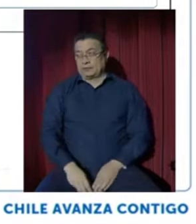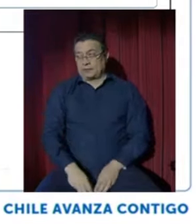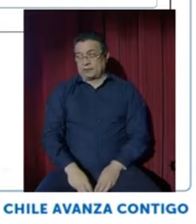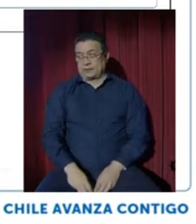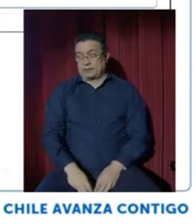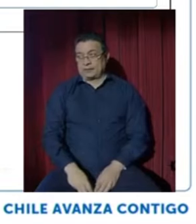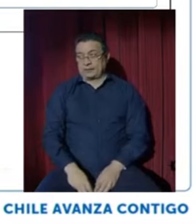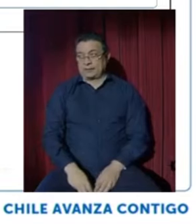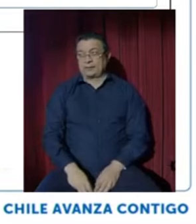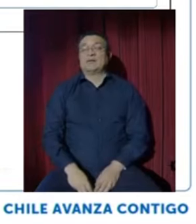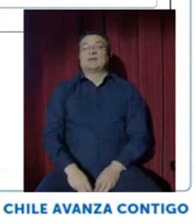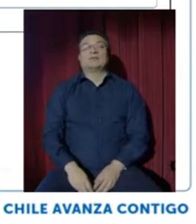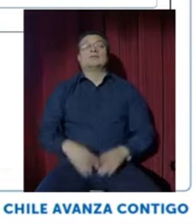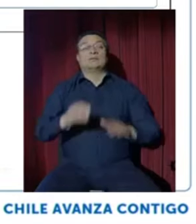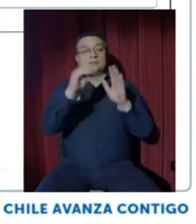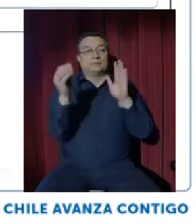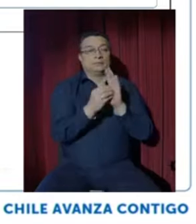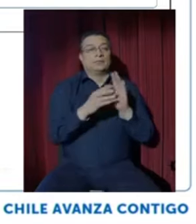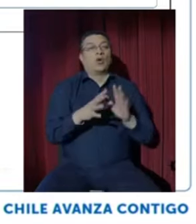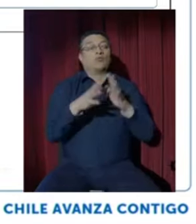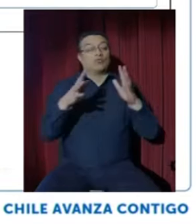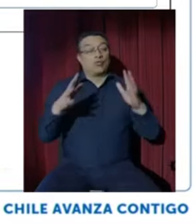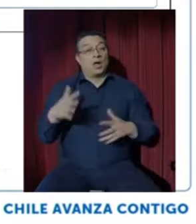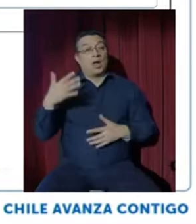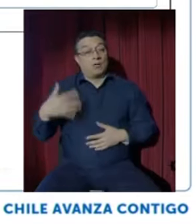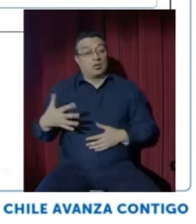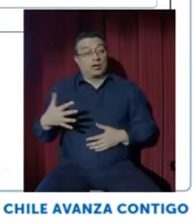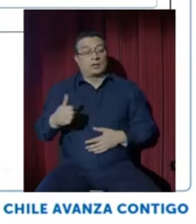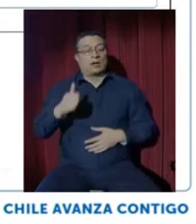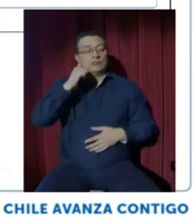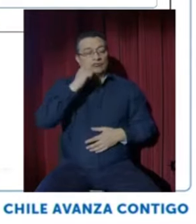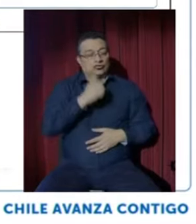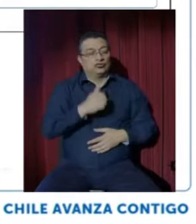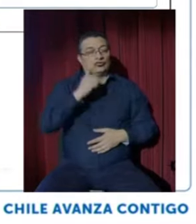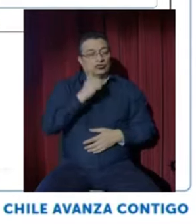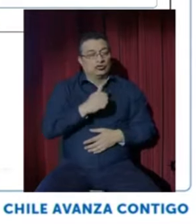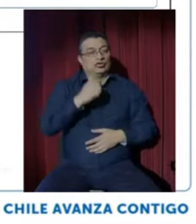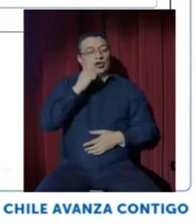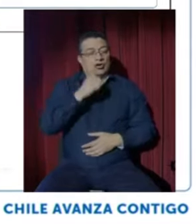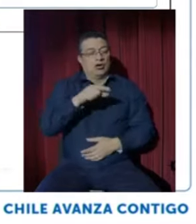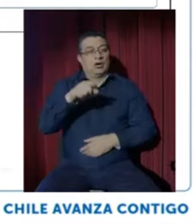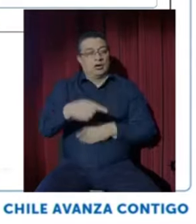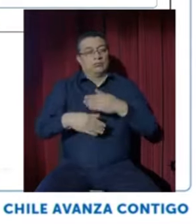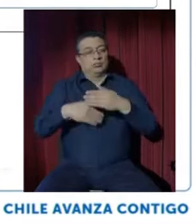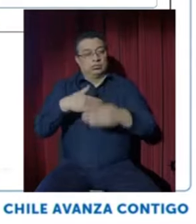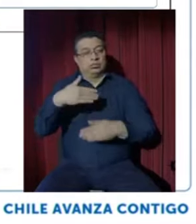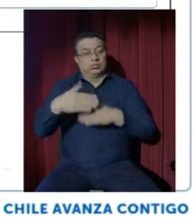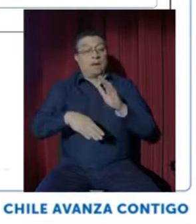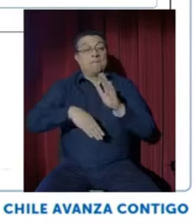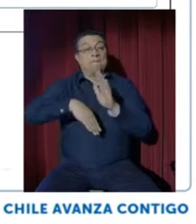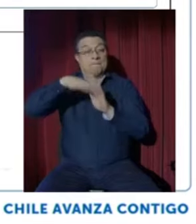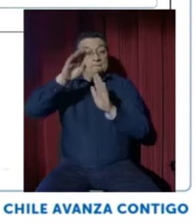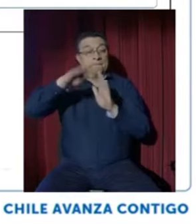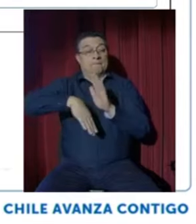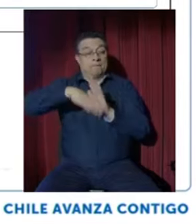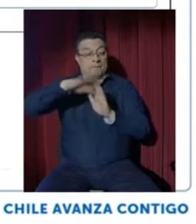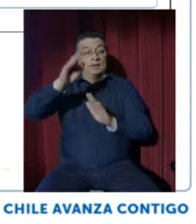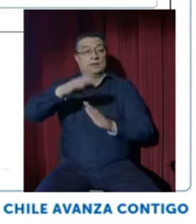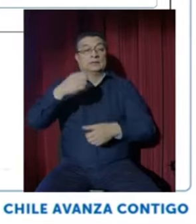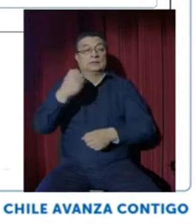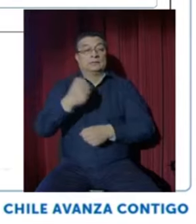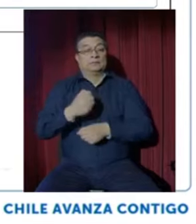eh un hito muy importante que cada día está causando este mayor eh